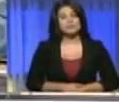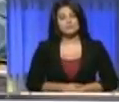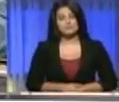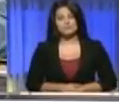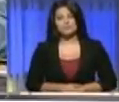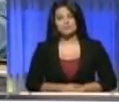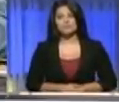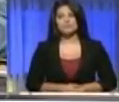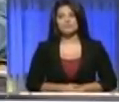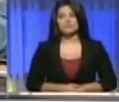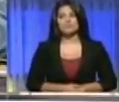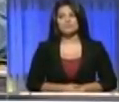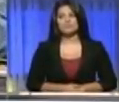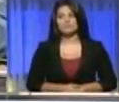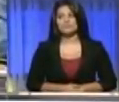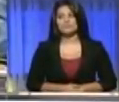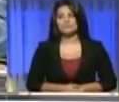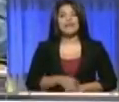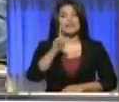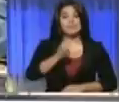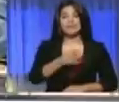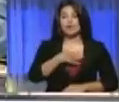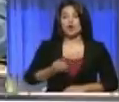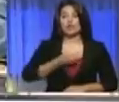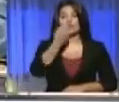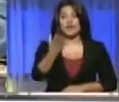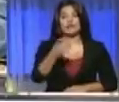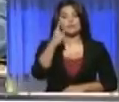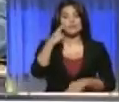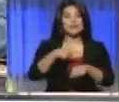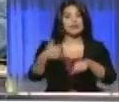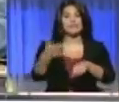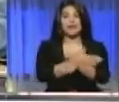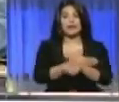están. Quisiera también comentar temprano